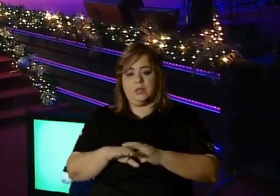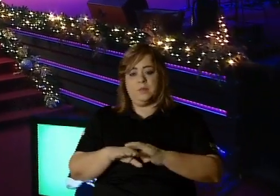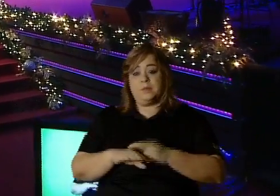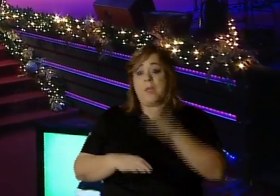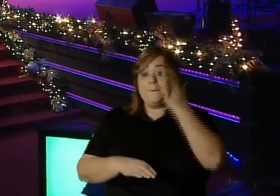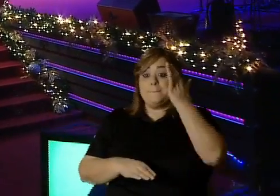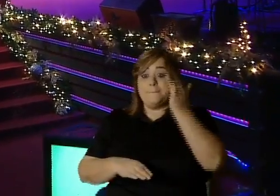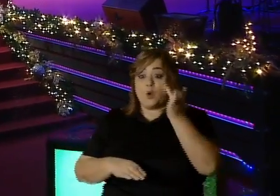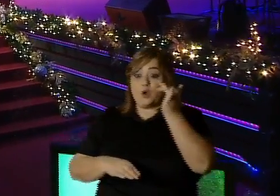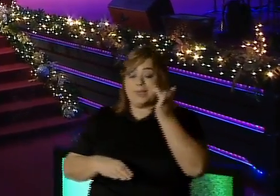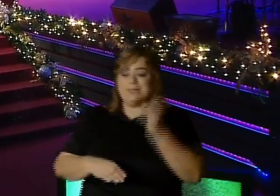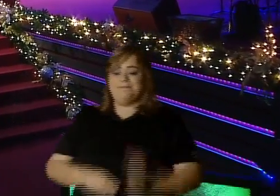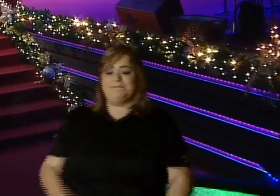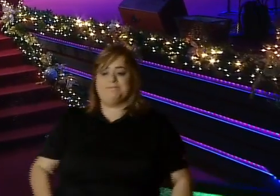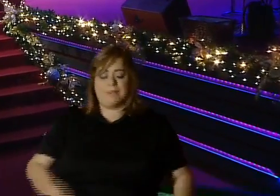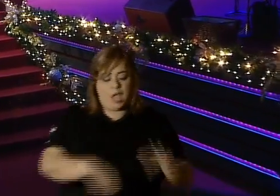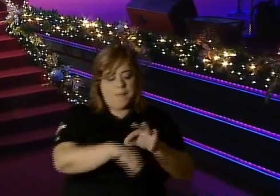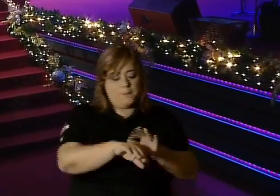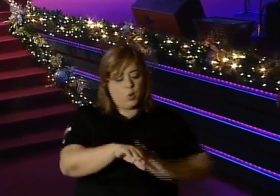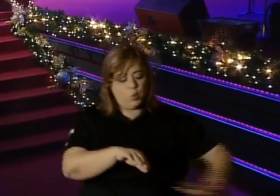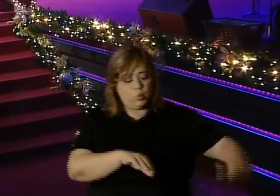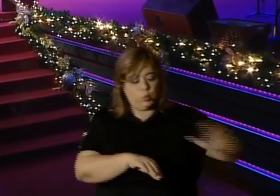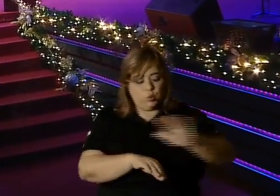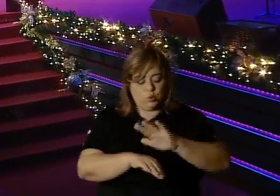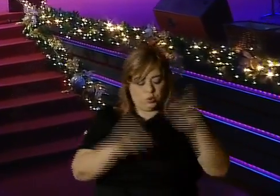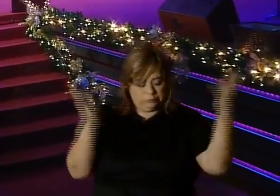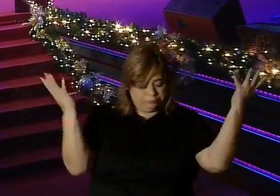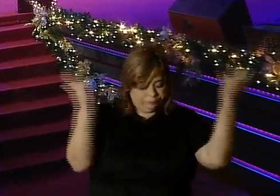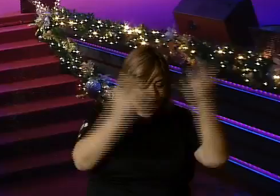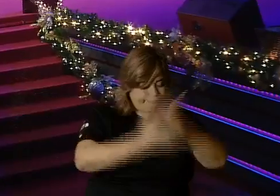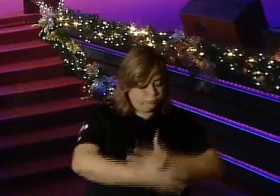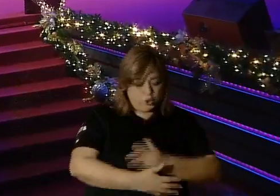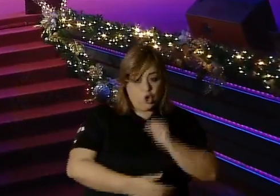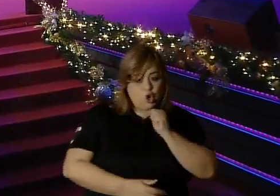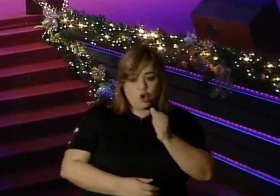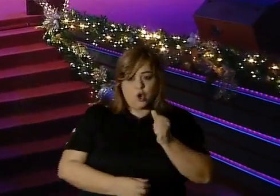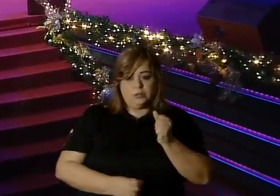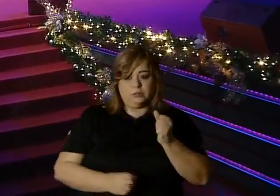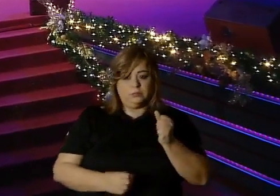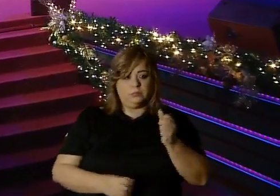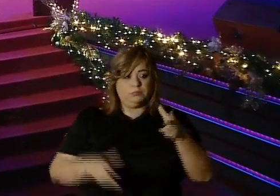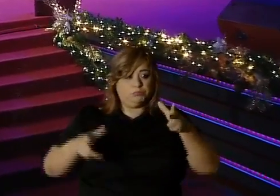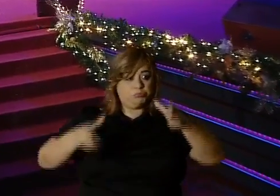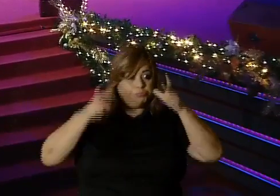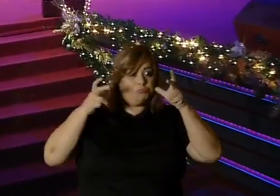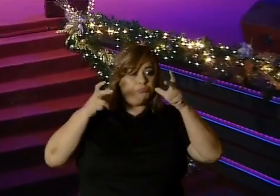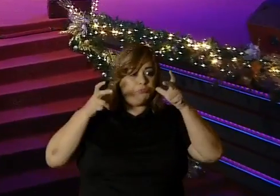la tierra. No se sorprenda por las cosas que van a seguir pasando.